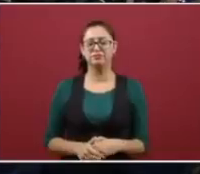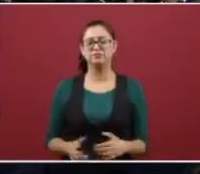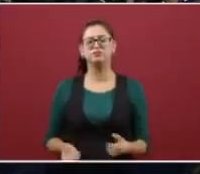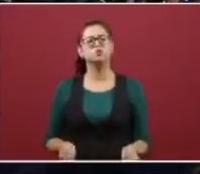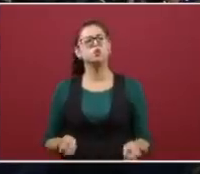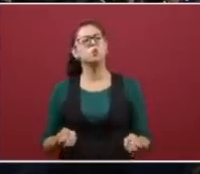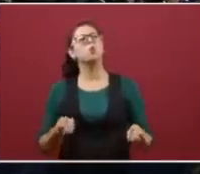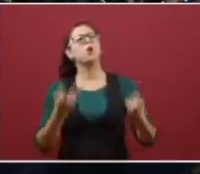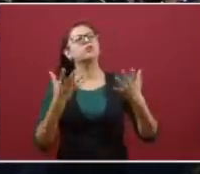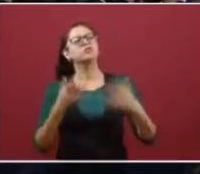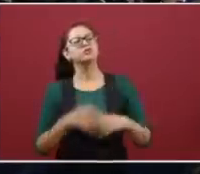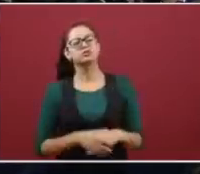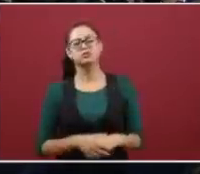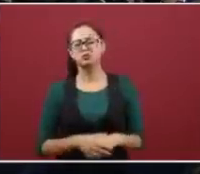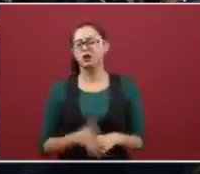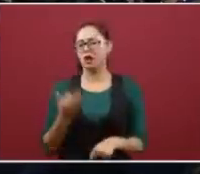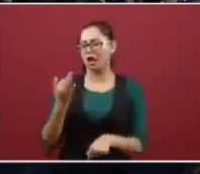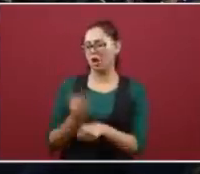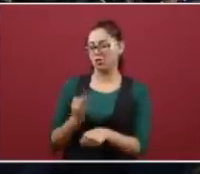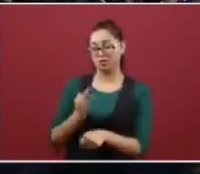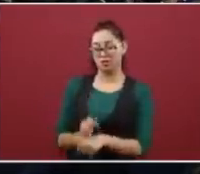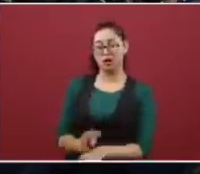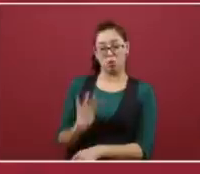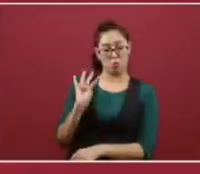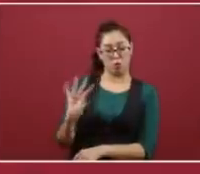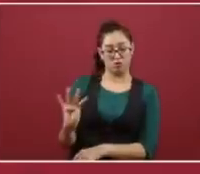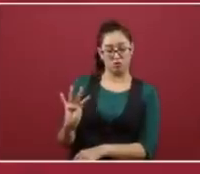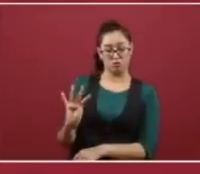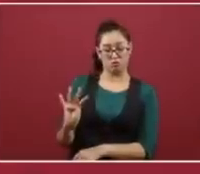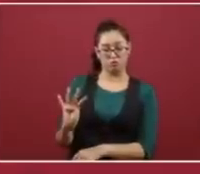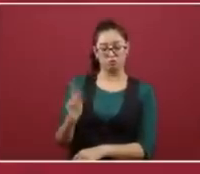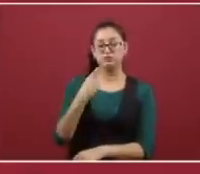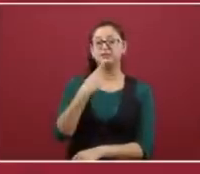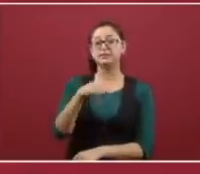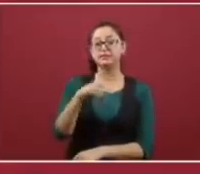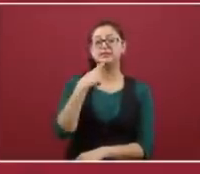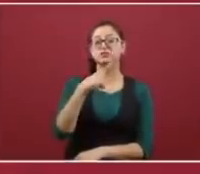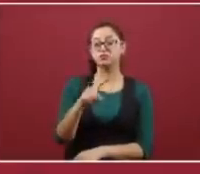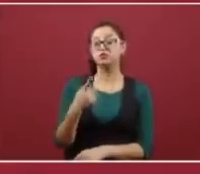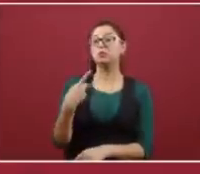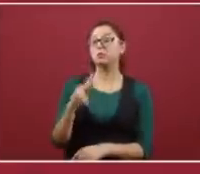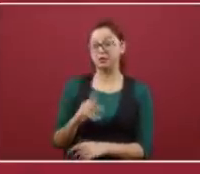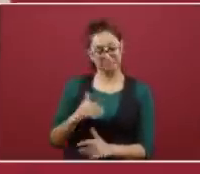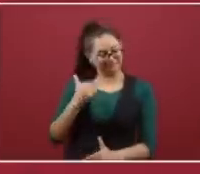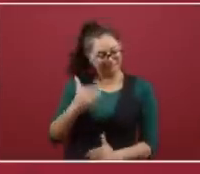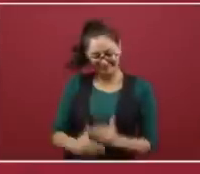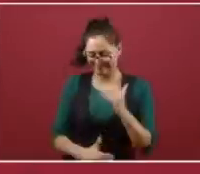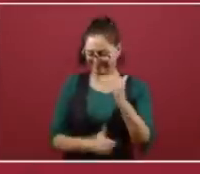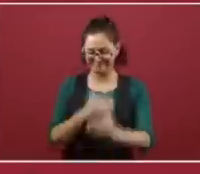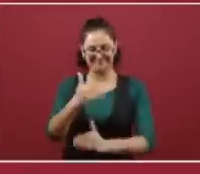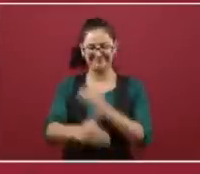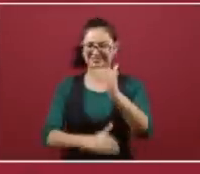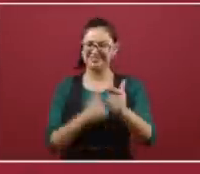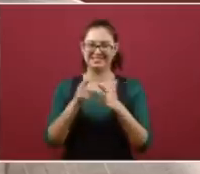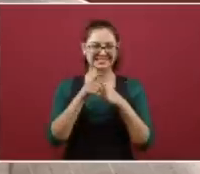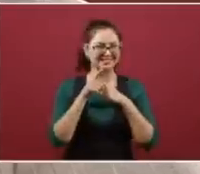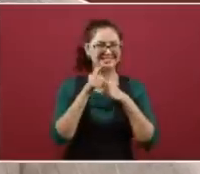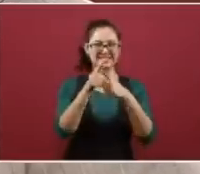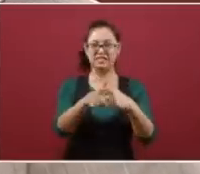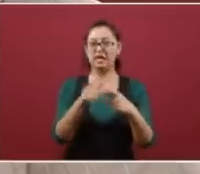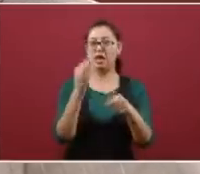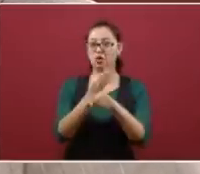en este momento tres o cuatro denuncias ya presentadas pero vamos a seguir presentando este caso que acaba de señalar la